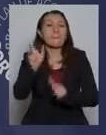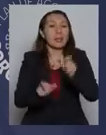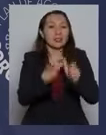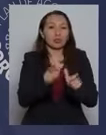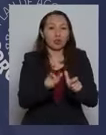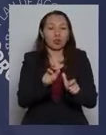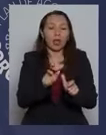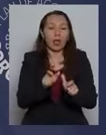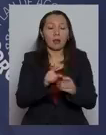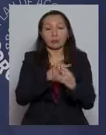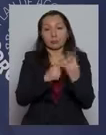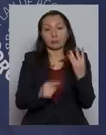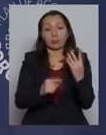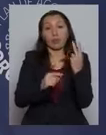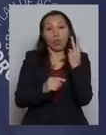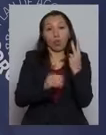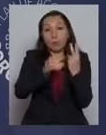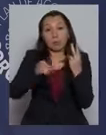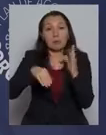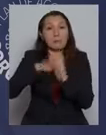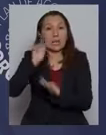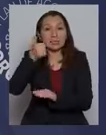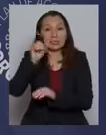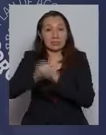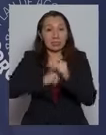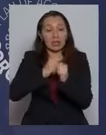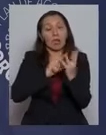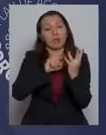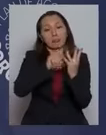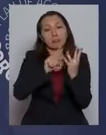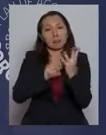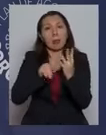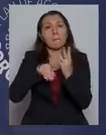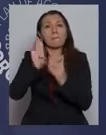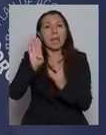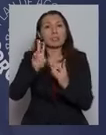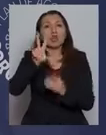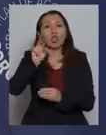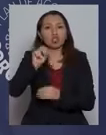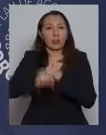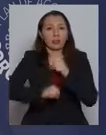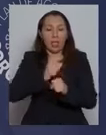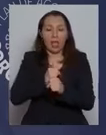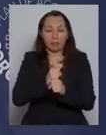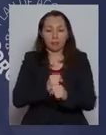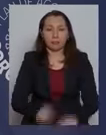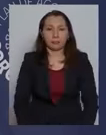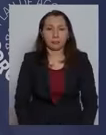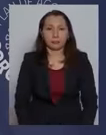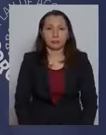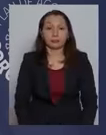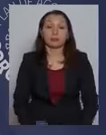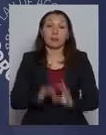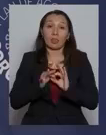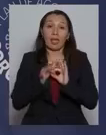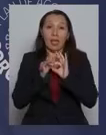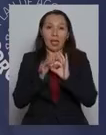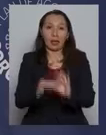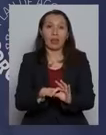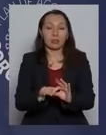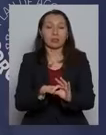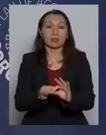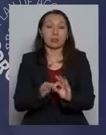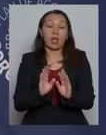personas, dos personas que tienen más de 60 años y dos personas que tienen más de 80 años. Quiero agradecer